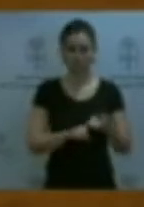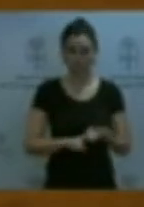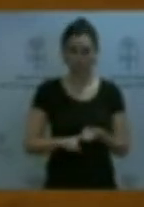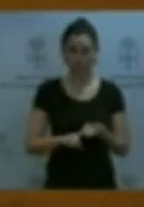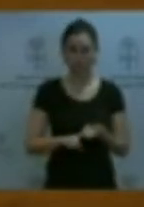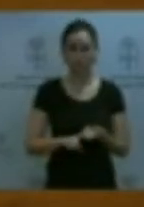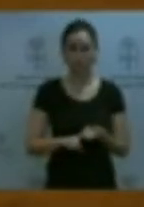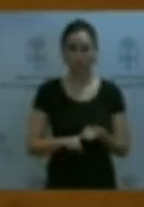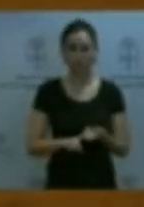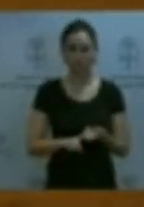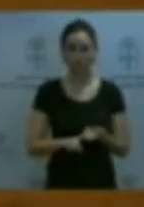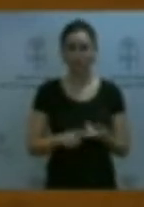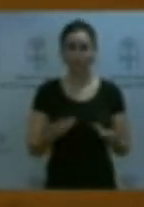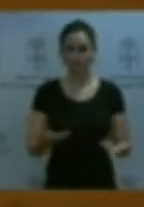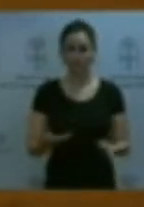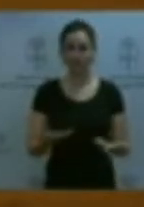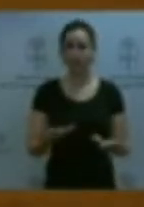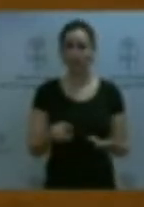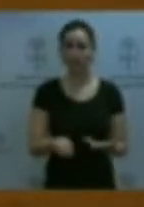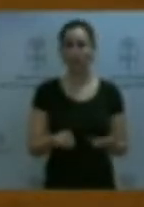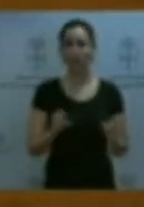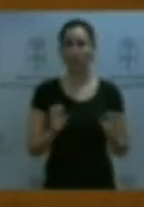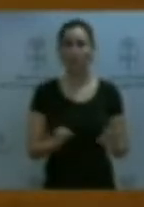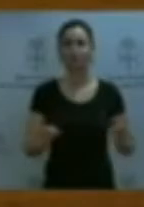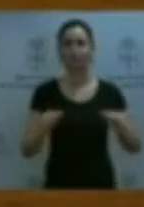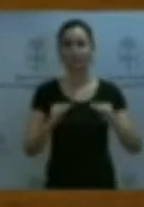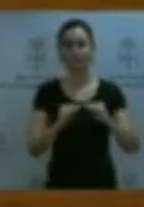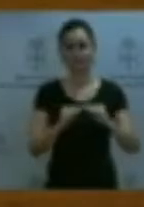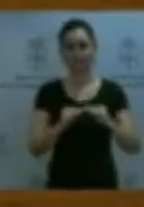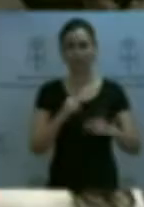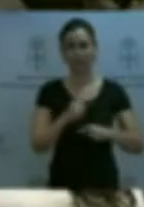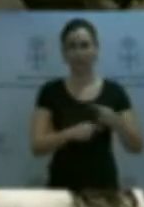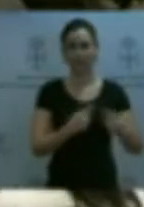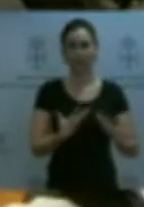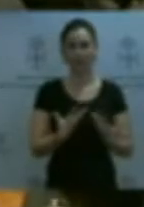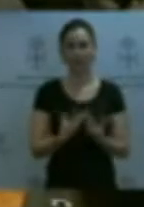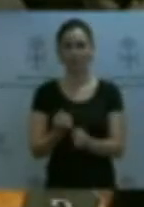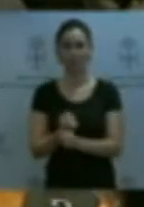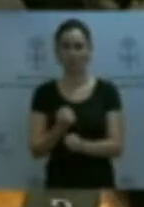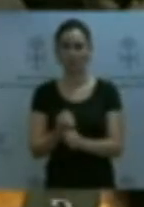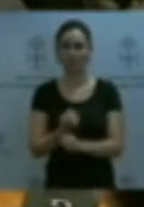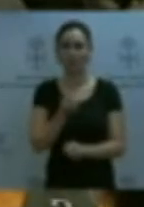con la conciliación laboral y familiar, su estimación y aprobación. Muchas gracias.